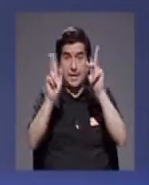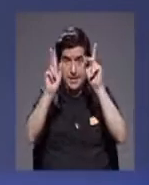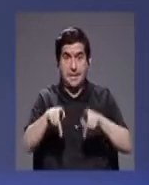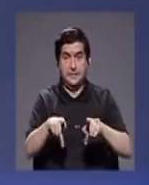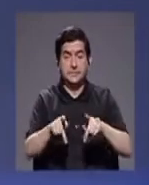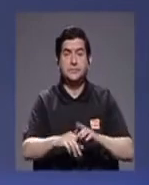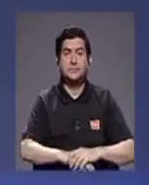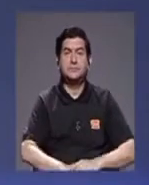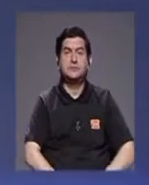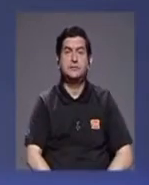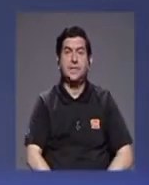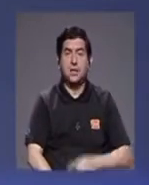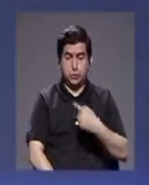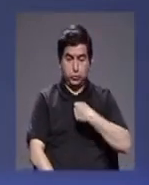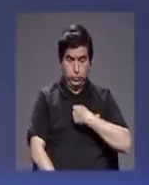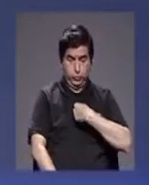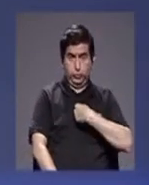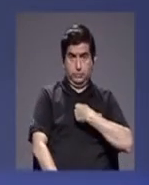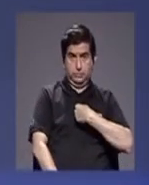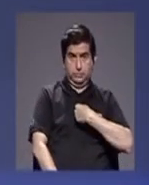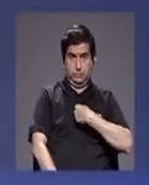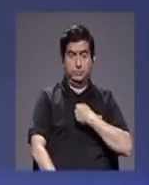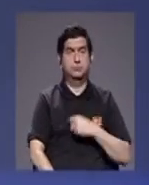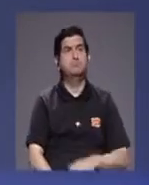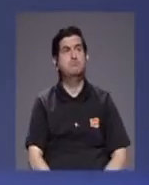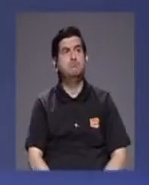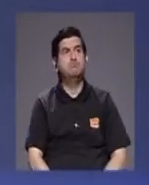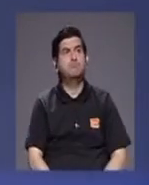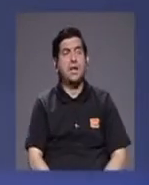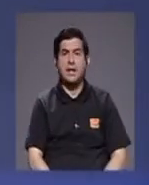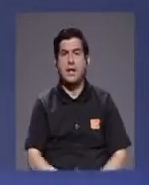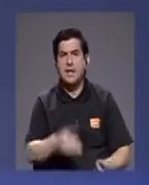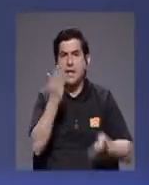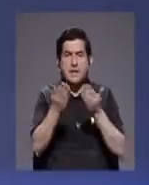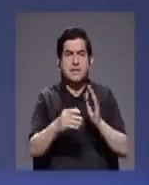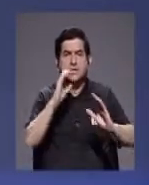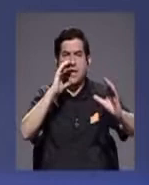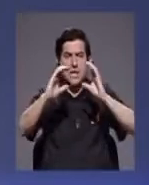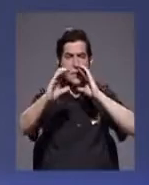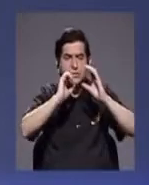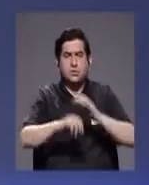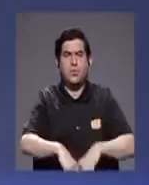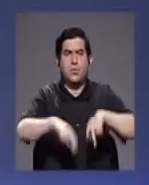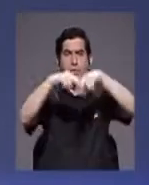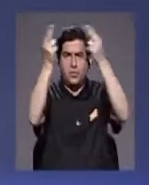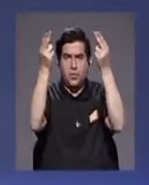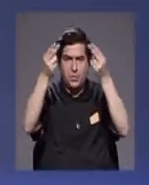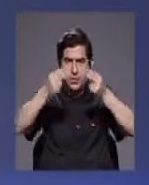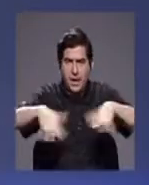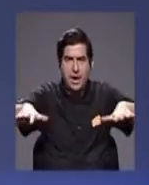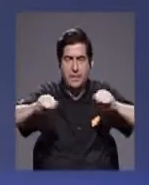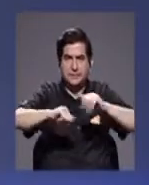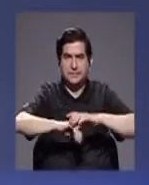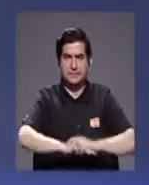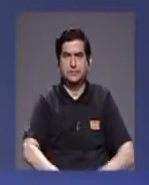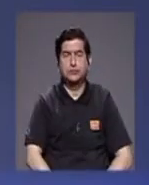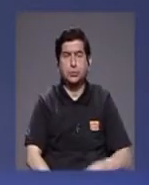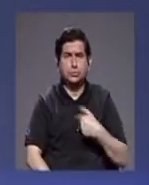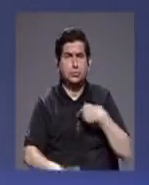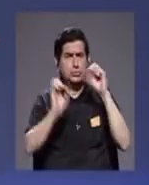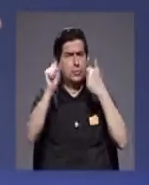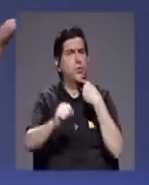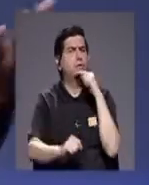paciente y yo estuviera a través de comunicación inalámbrica, le